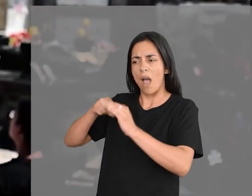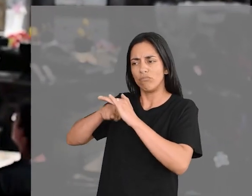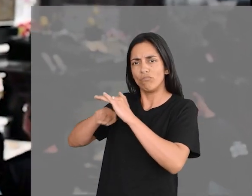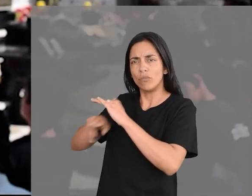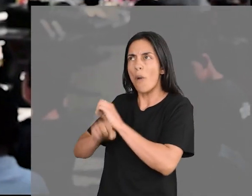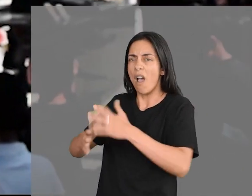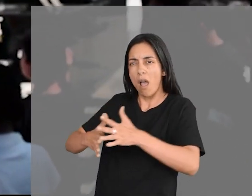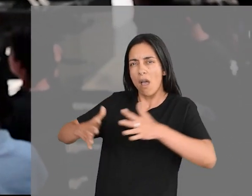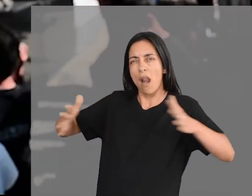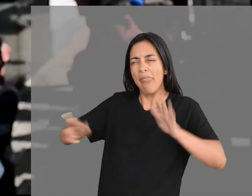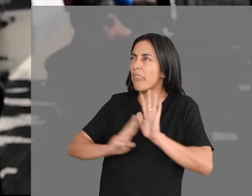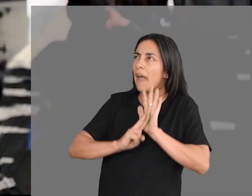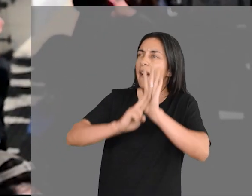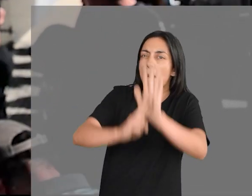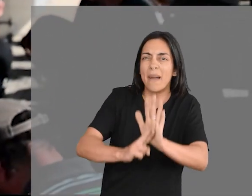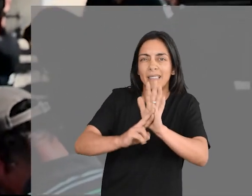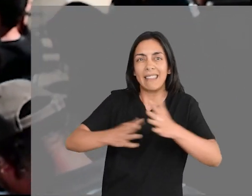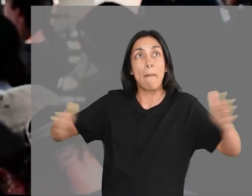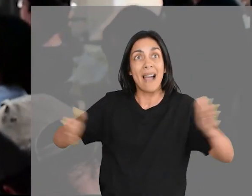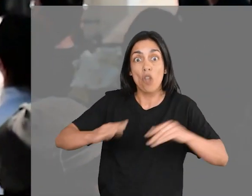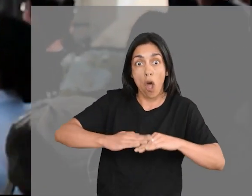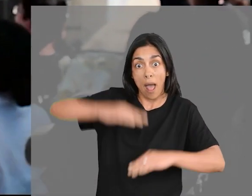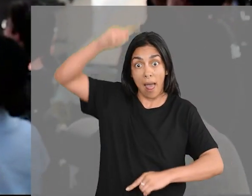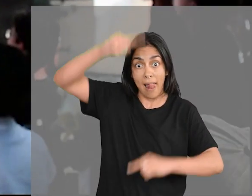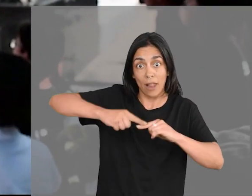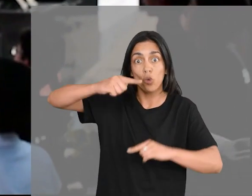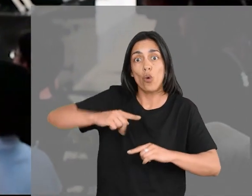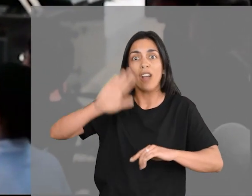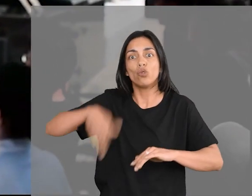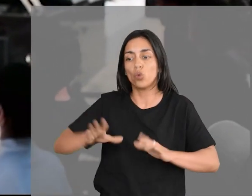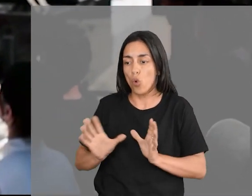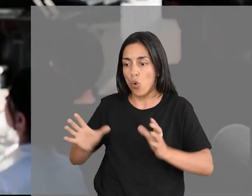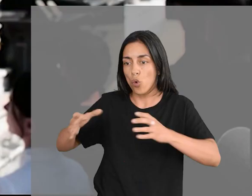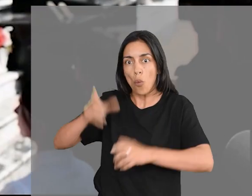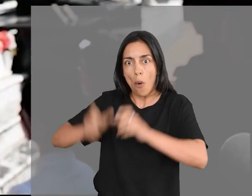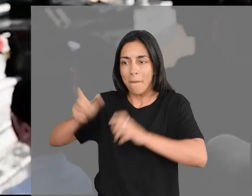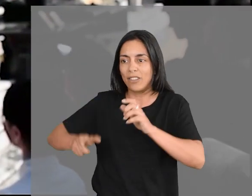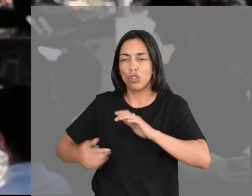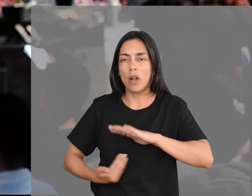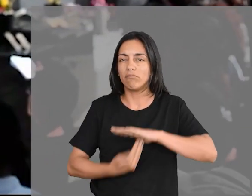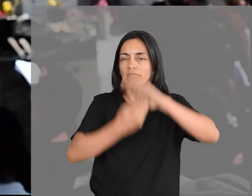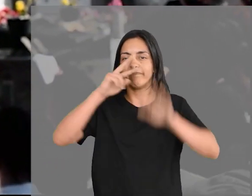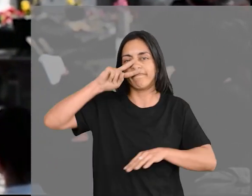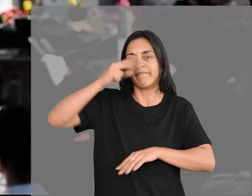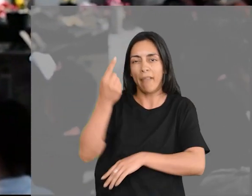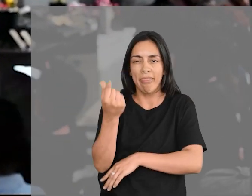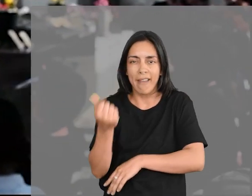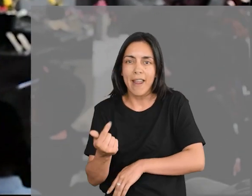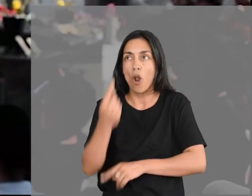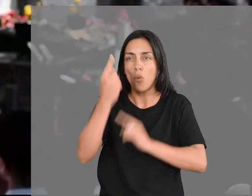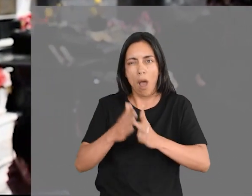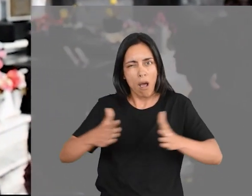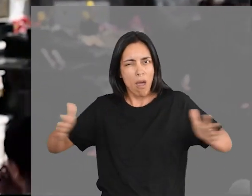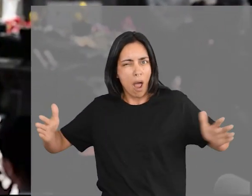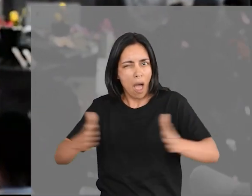representa el tamaño de la tumba y la altura es el estatus, clase y dinero. Por ejemplo, pueden ver que hay tumbas que también son grandes, pero la diferencia